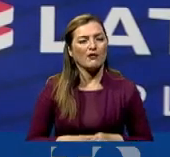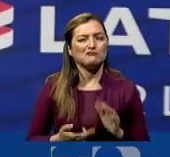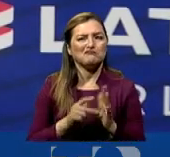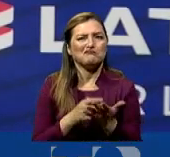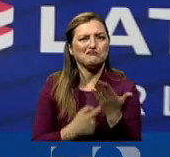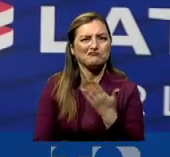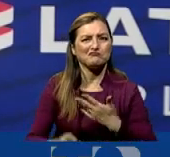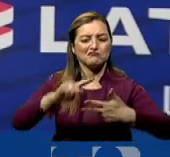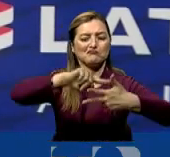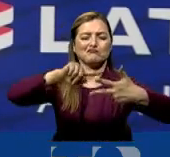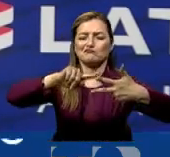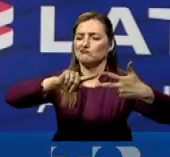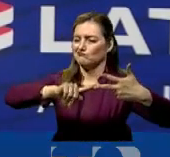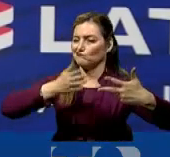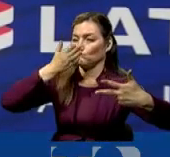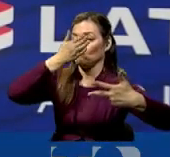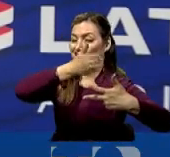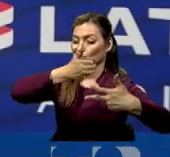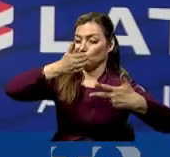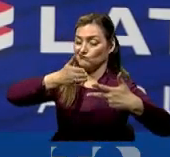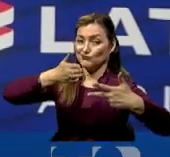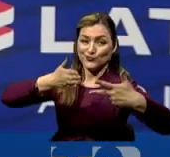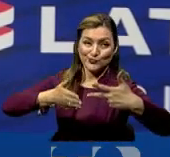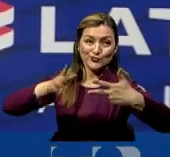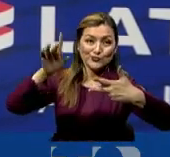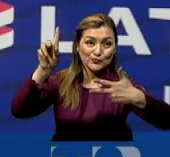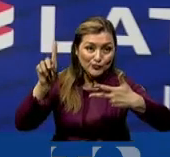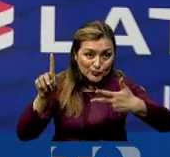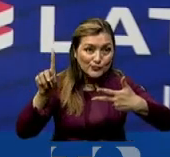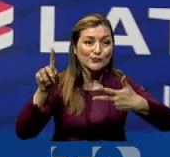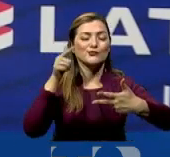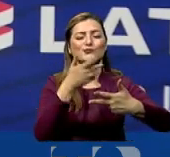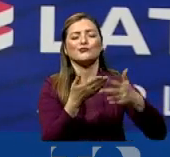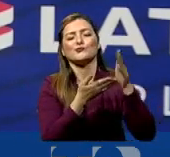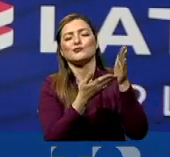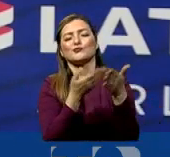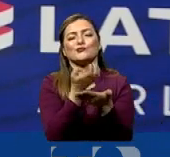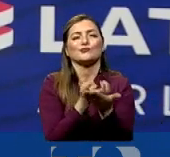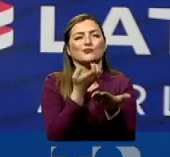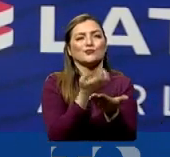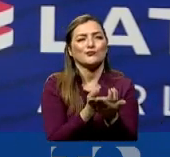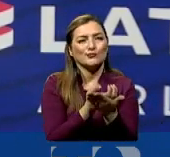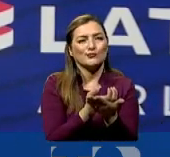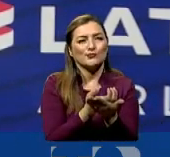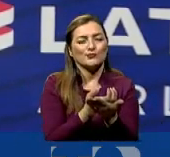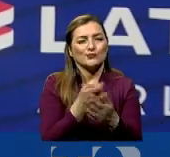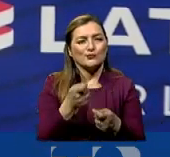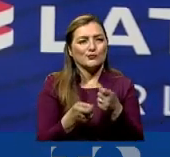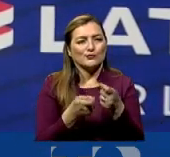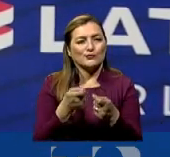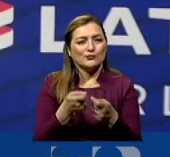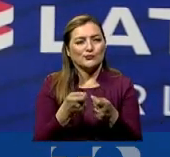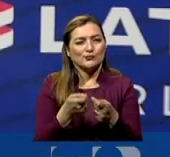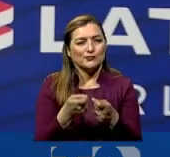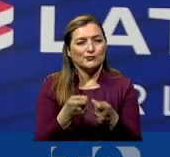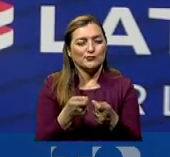tiene tres grandes desafíos. Uno es cómo ese modelo económico está en un continuo replanteamiento